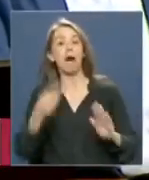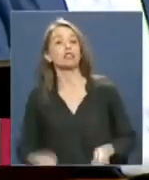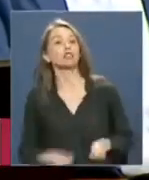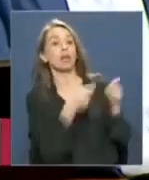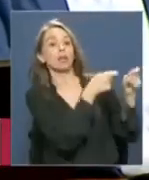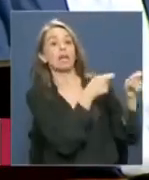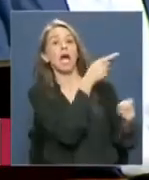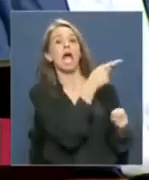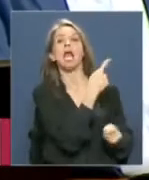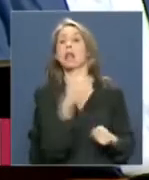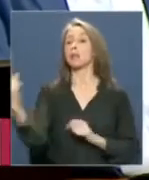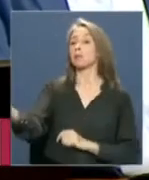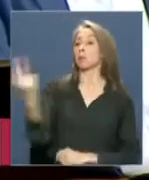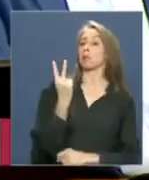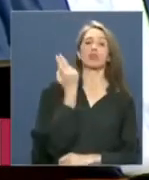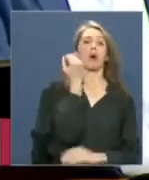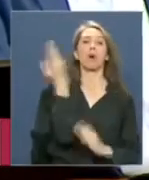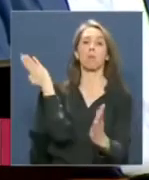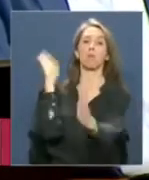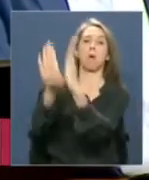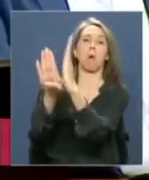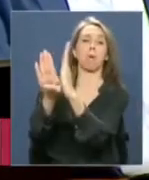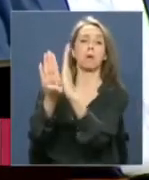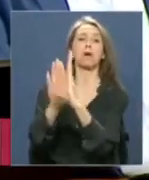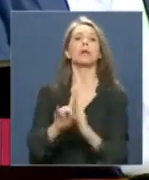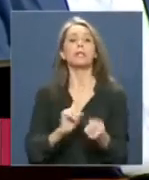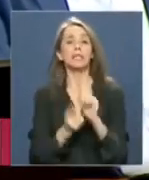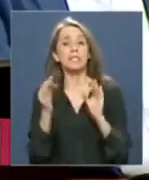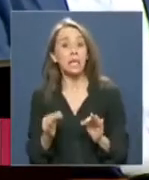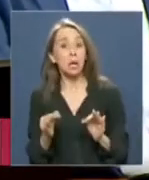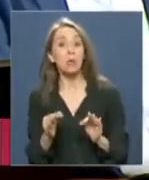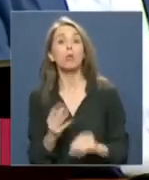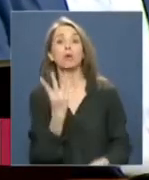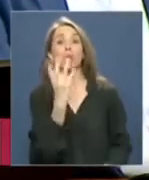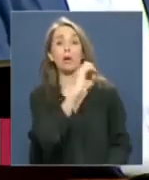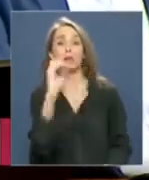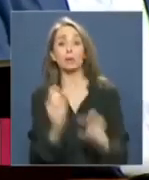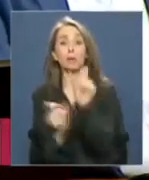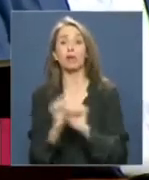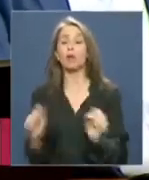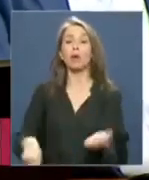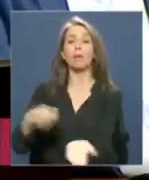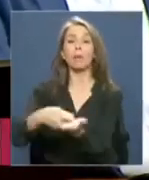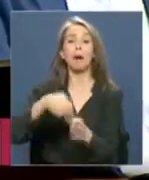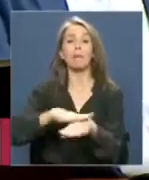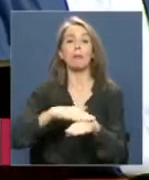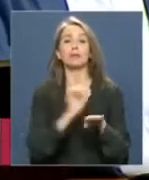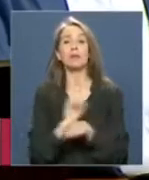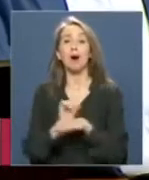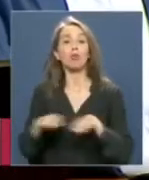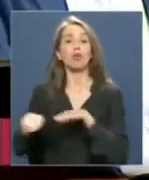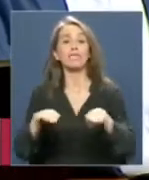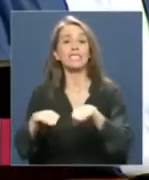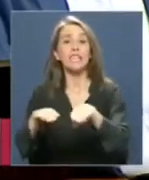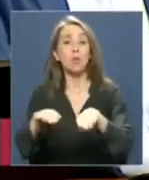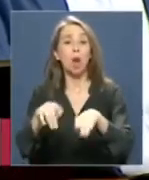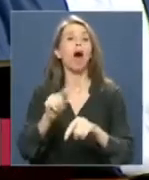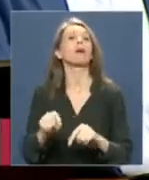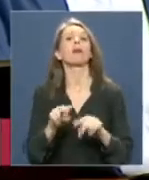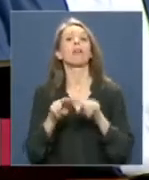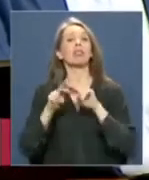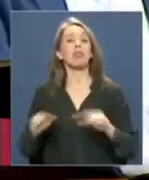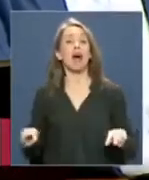dio, habríamos tenido alrededor del 40% de las familias que no podían pagar el permiso de circulación con tranquilidad y no